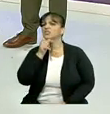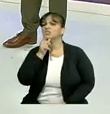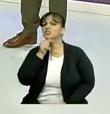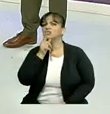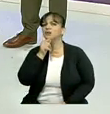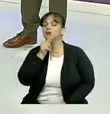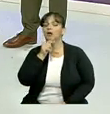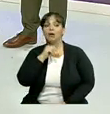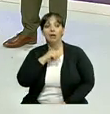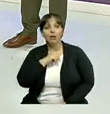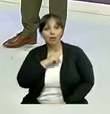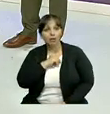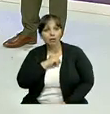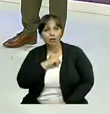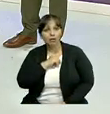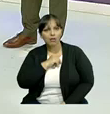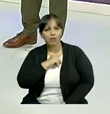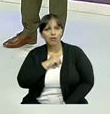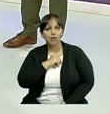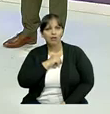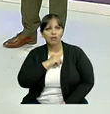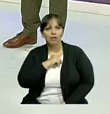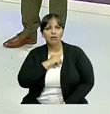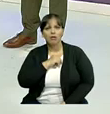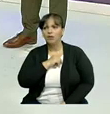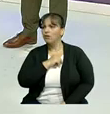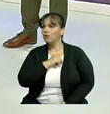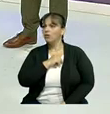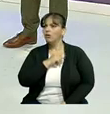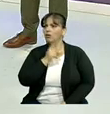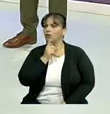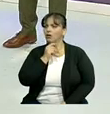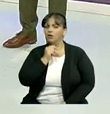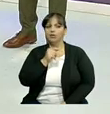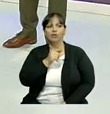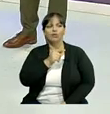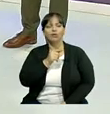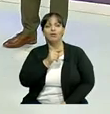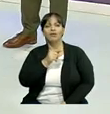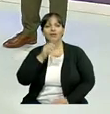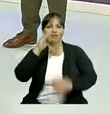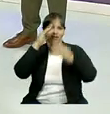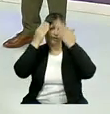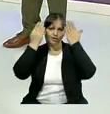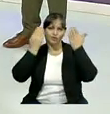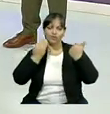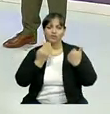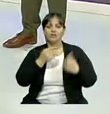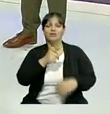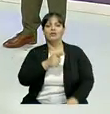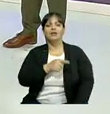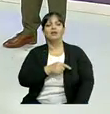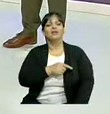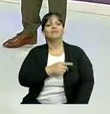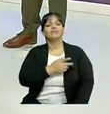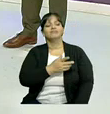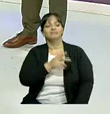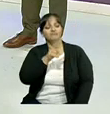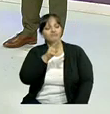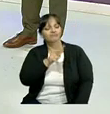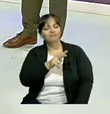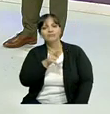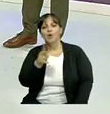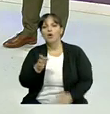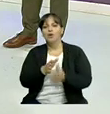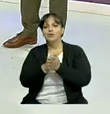no le creo no ve y es gótica de hecho con las gotitas de chocolate a usted le gusta el conteo uno ya no hay ni la